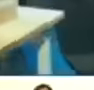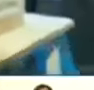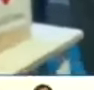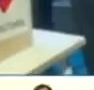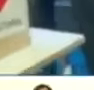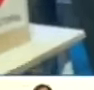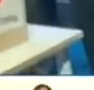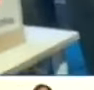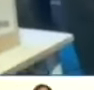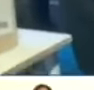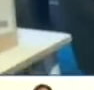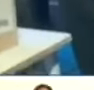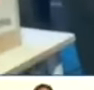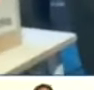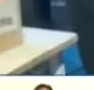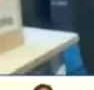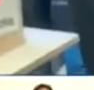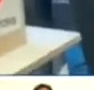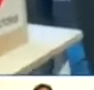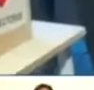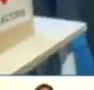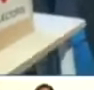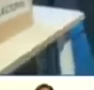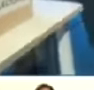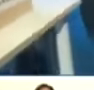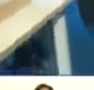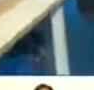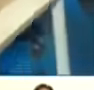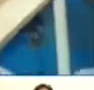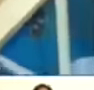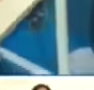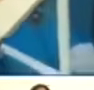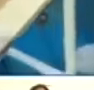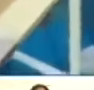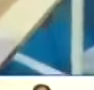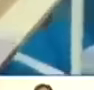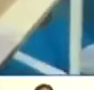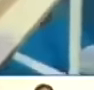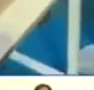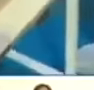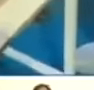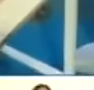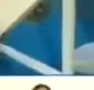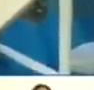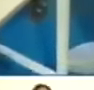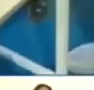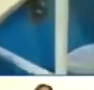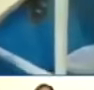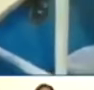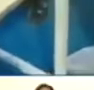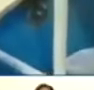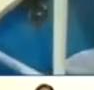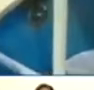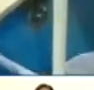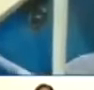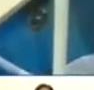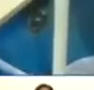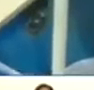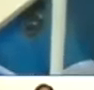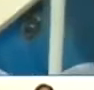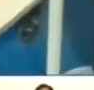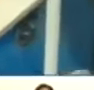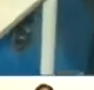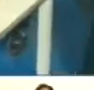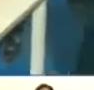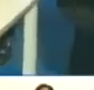por amor a Venezuela, como un solo equipo, por amor a la patria y por la paz, mi voto, el